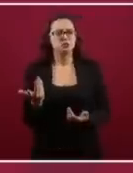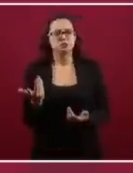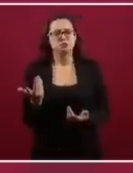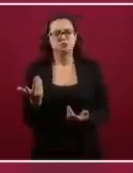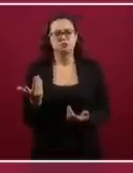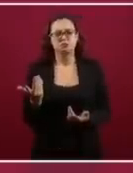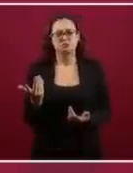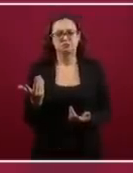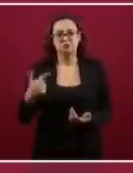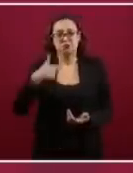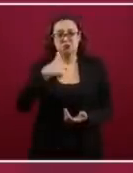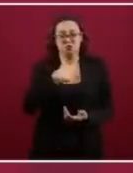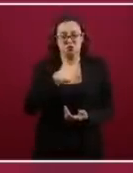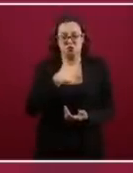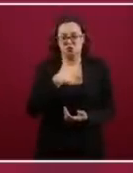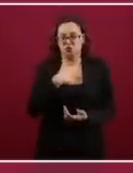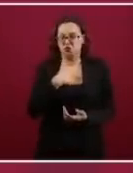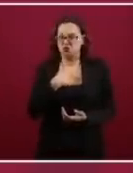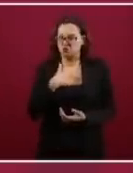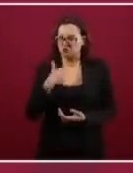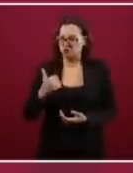que lo estaba yo